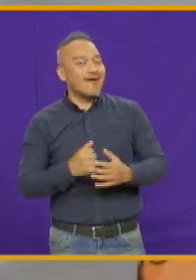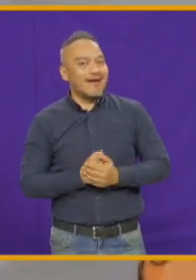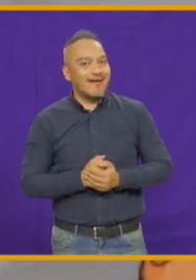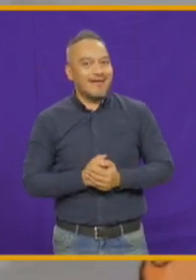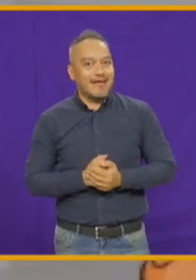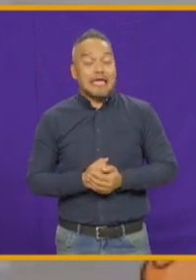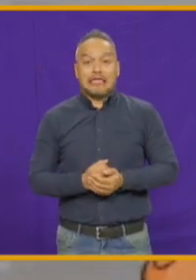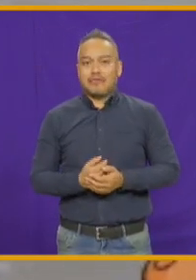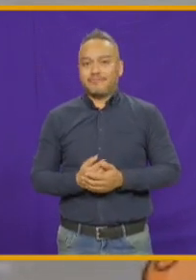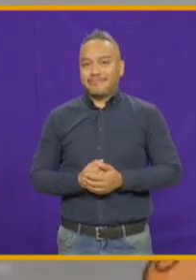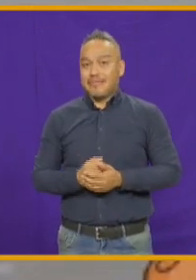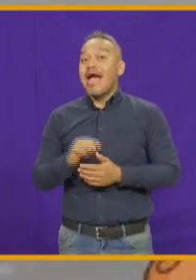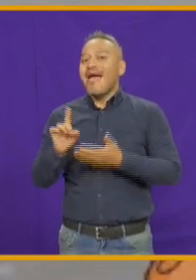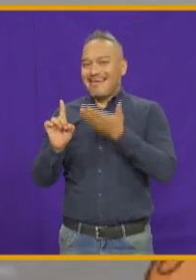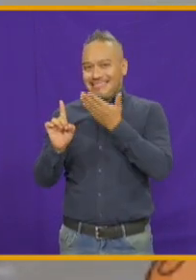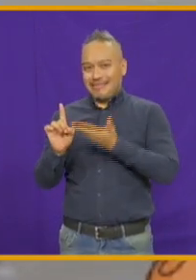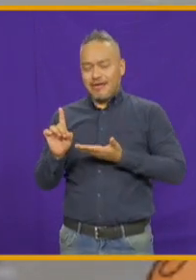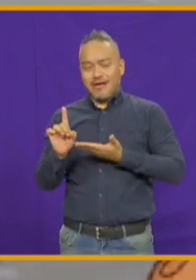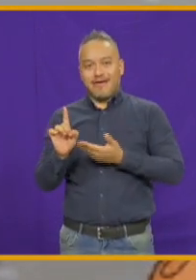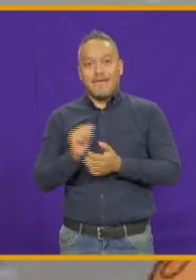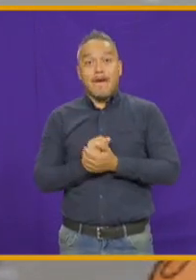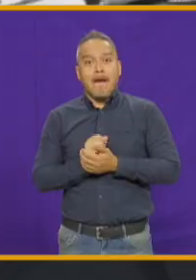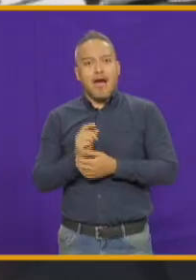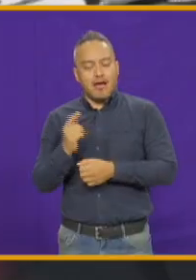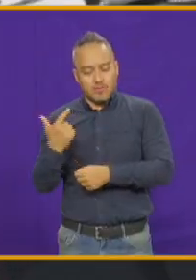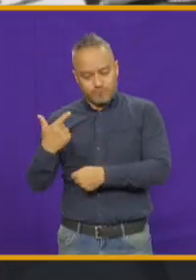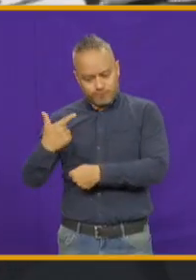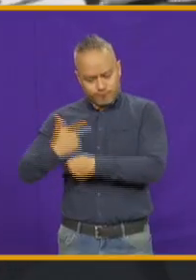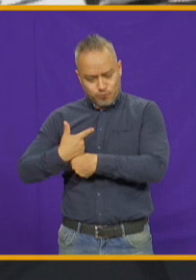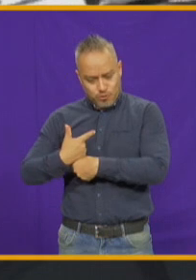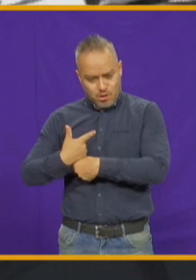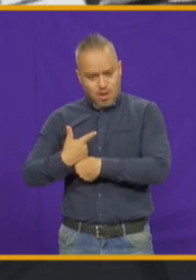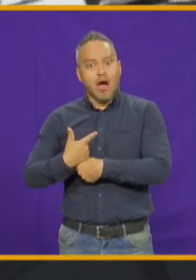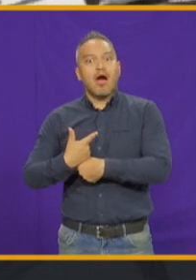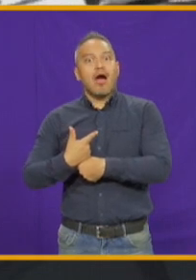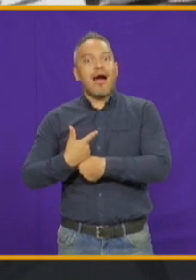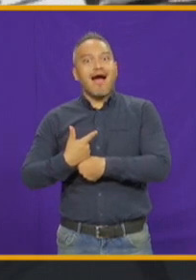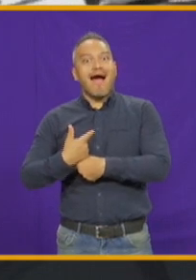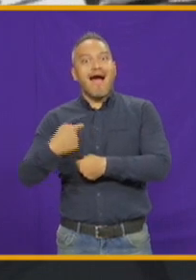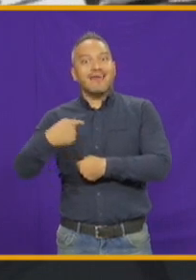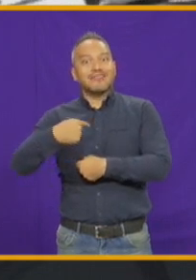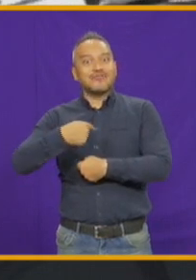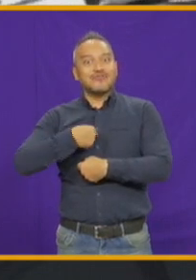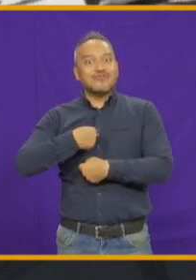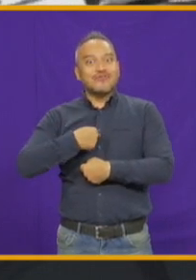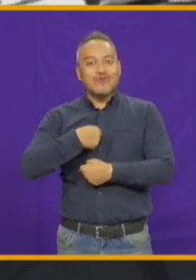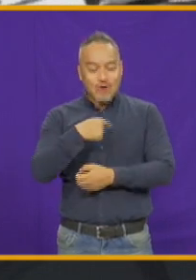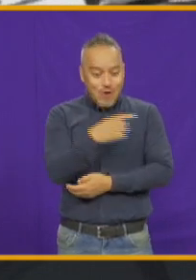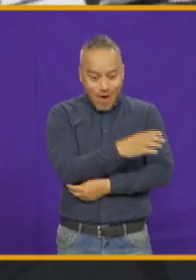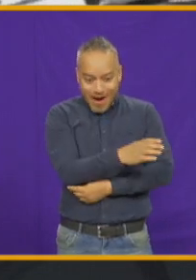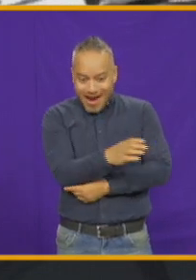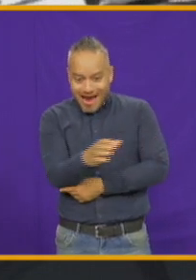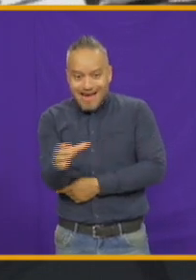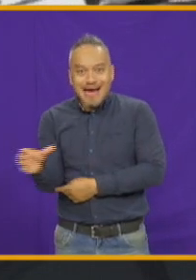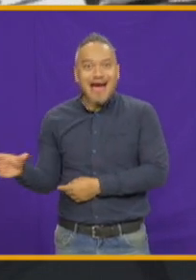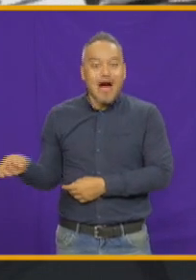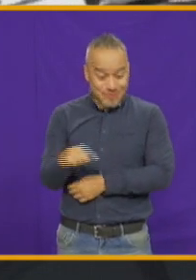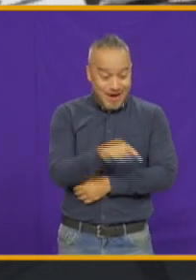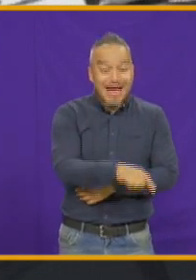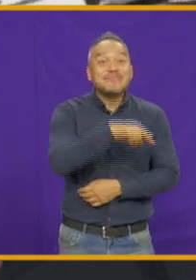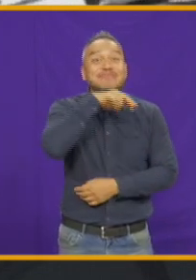que el día lucrecia descubrió que ya tenía su propio Jardín de las preocupaciones